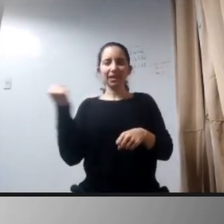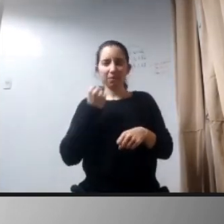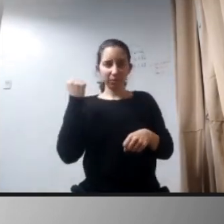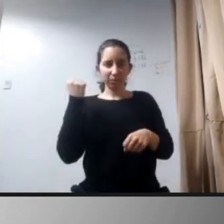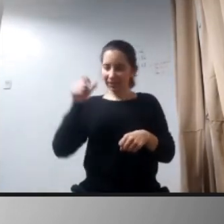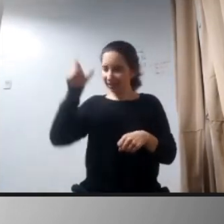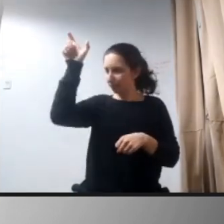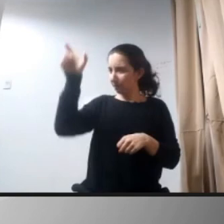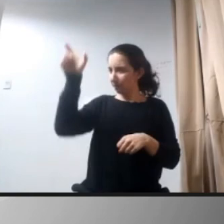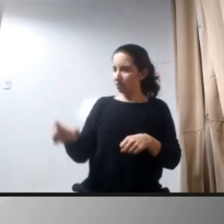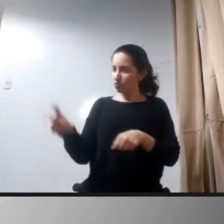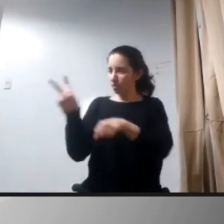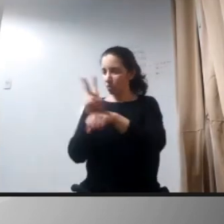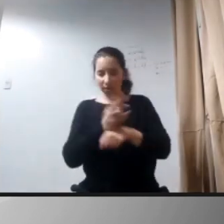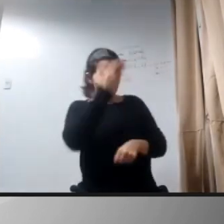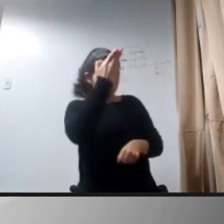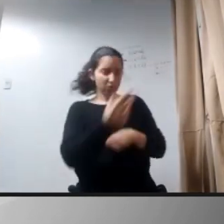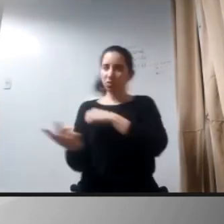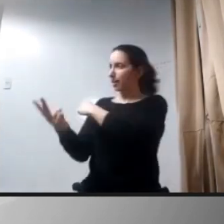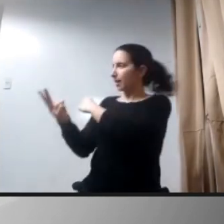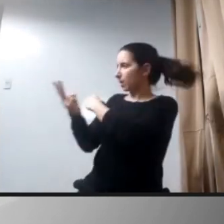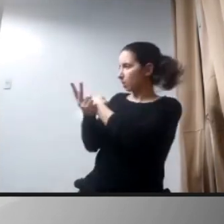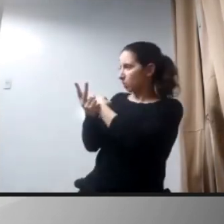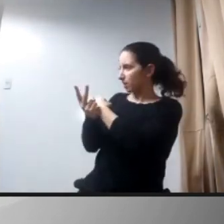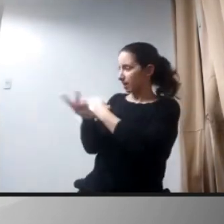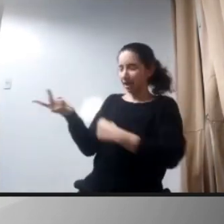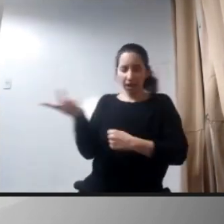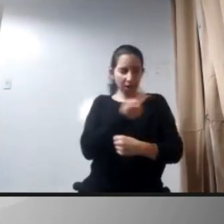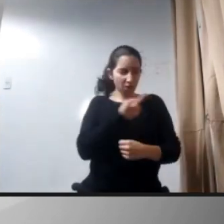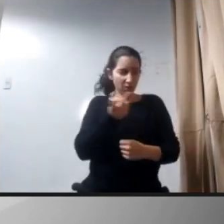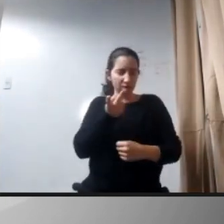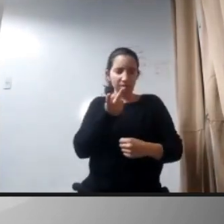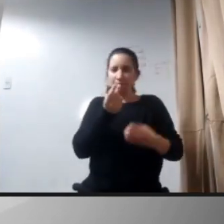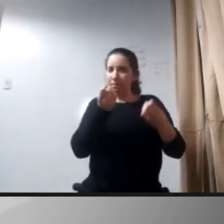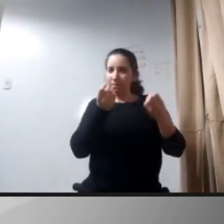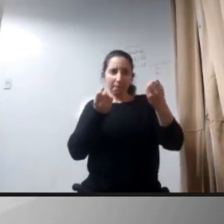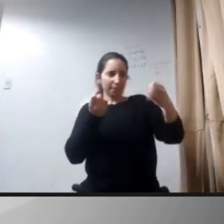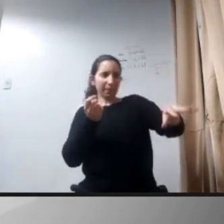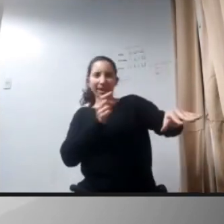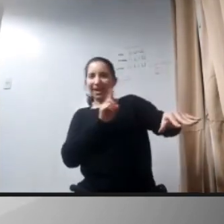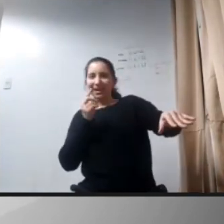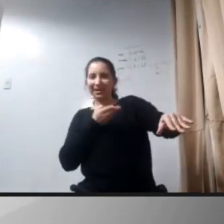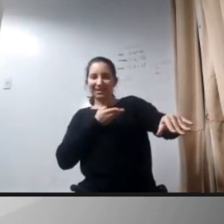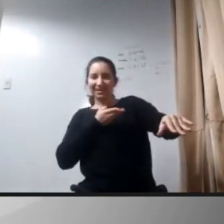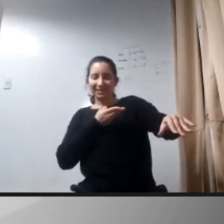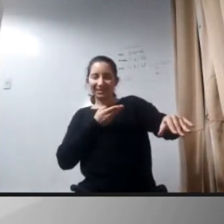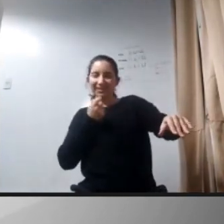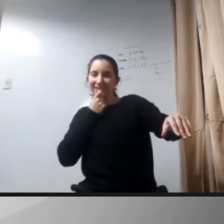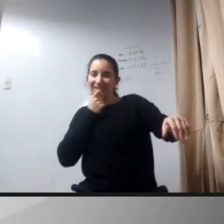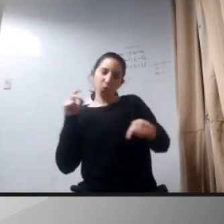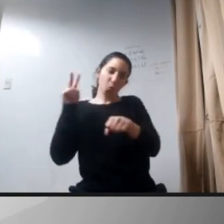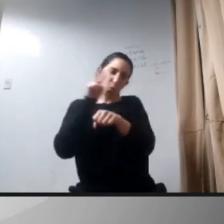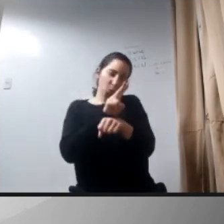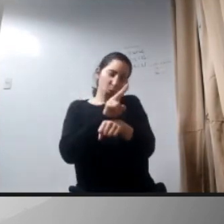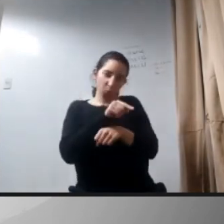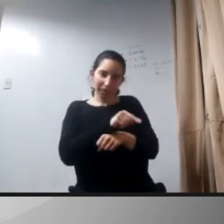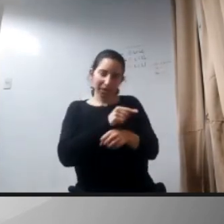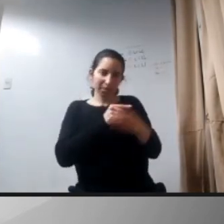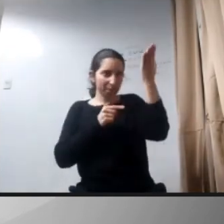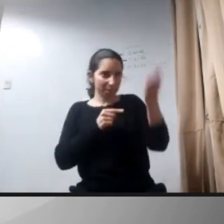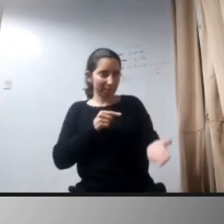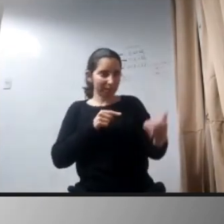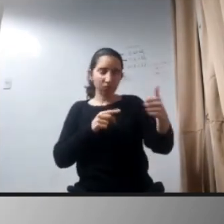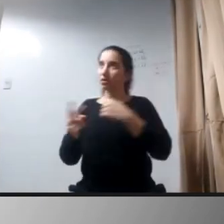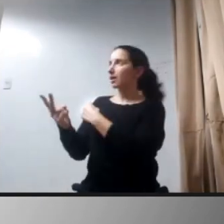sujeto cuidado, digamos, porque si estamos pidiendo que se generen esas políticas los mismos sujetos cuidados.